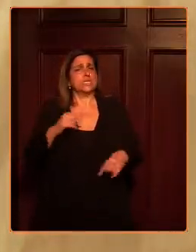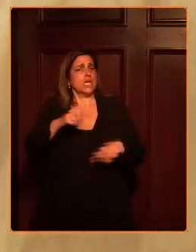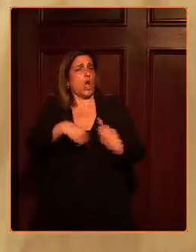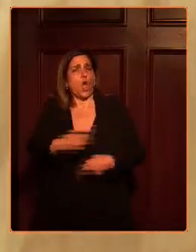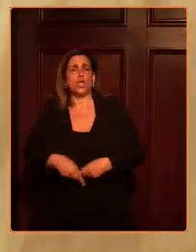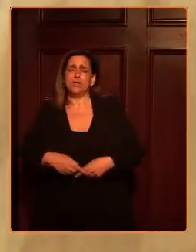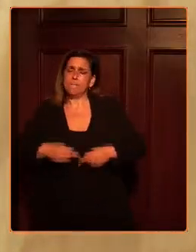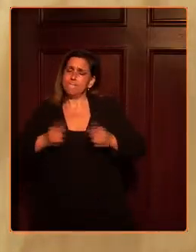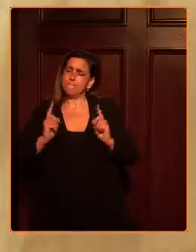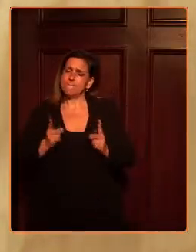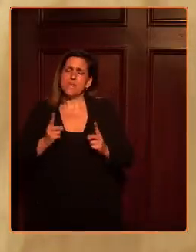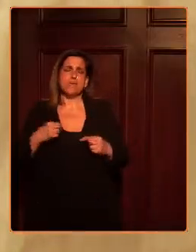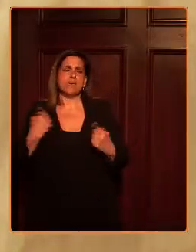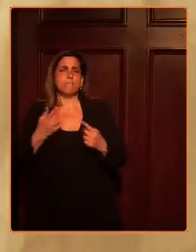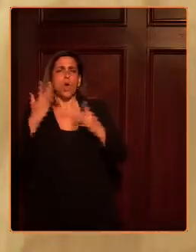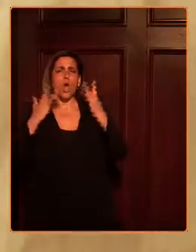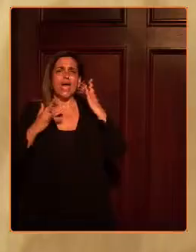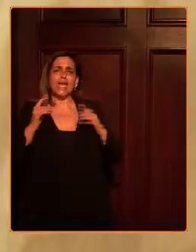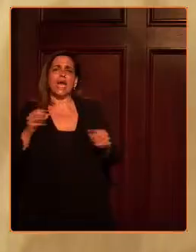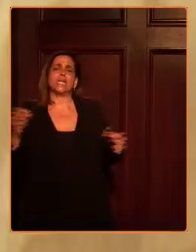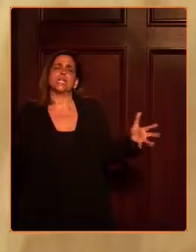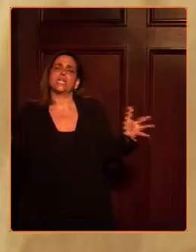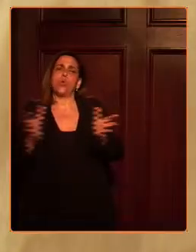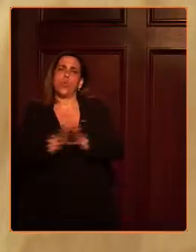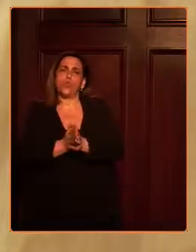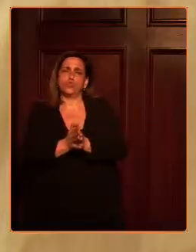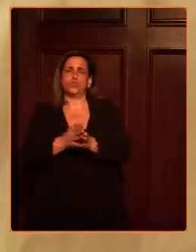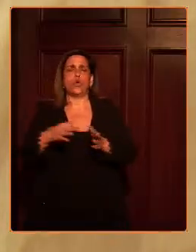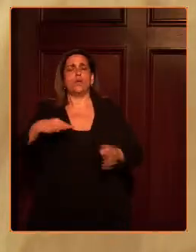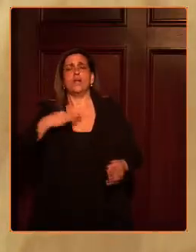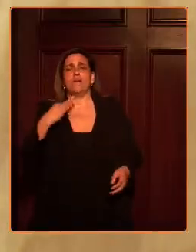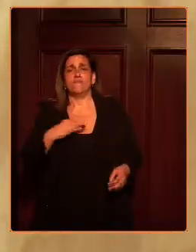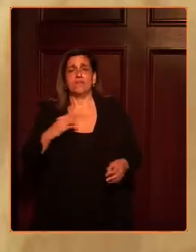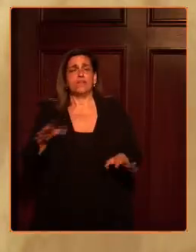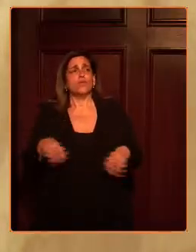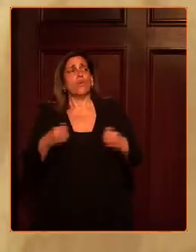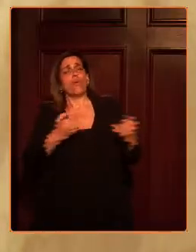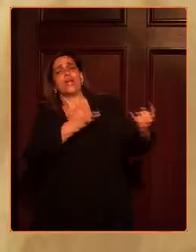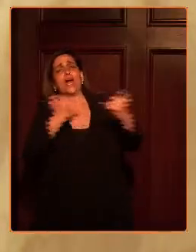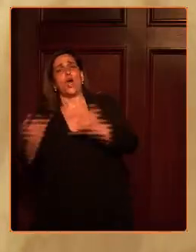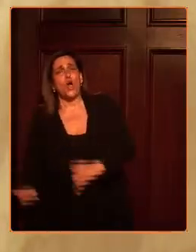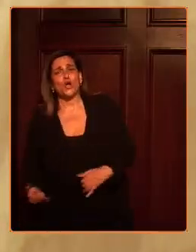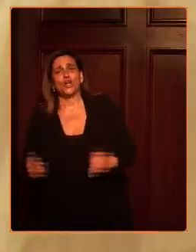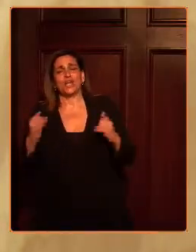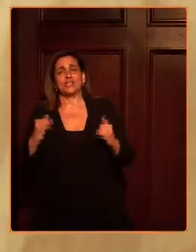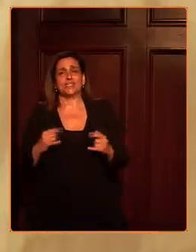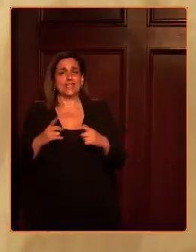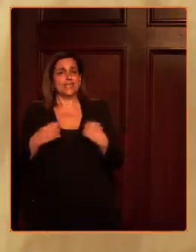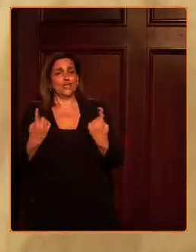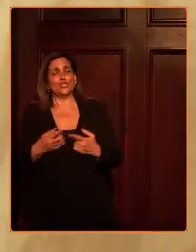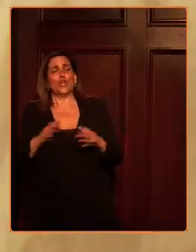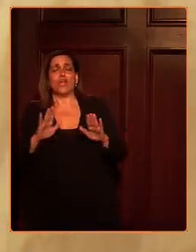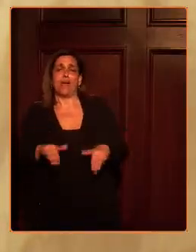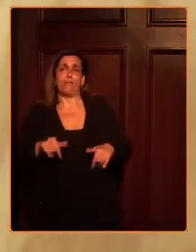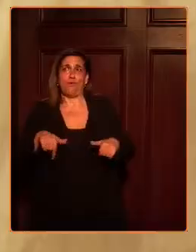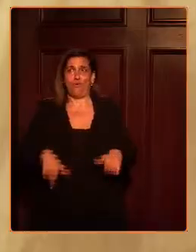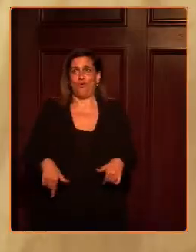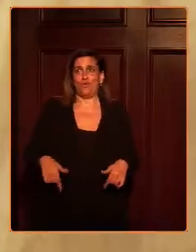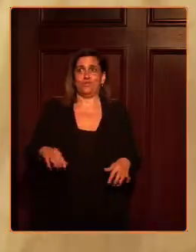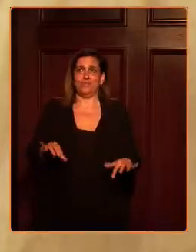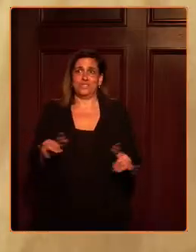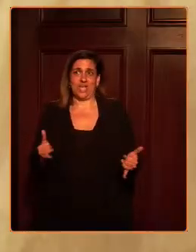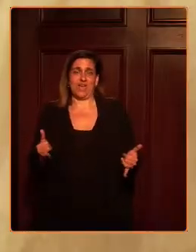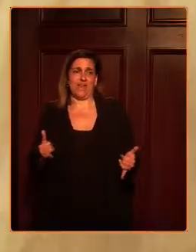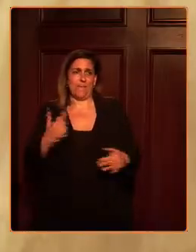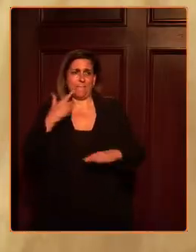siendo el arte de vivir juntos. Así que muy buenas jornadas y bueno, quedamos aprendiendo en